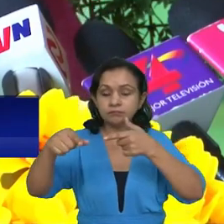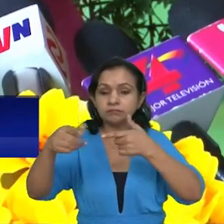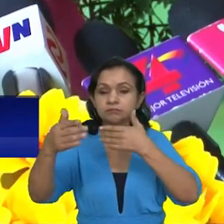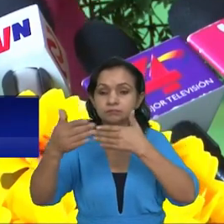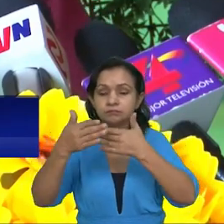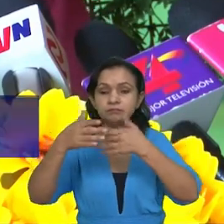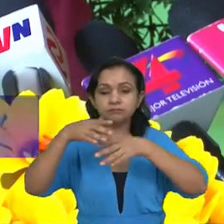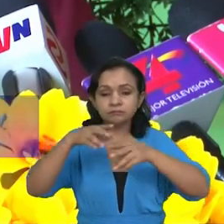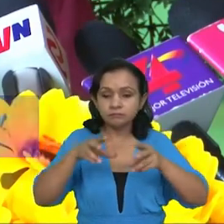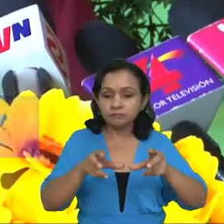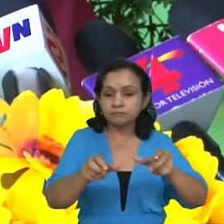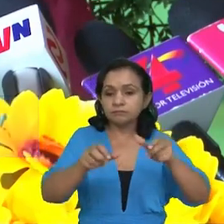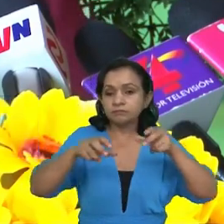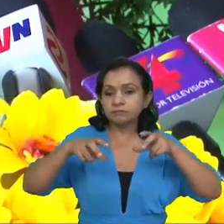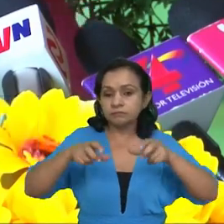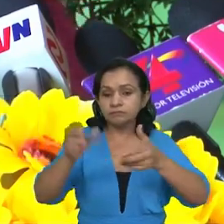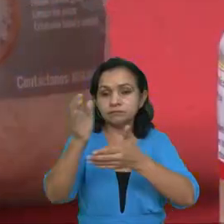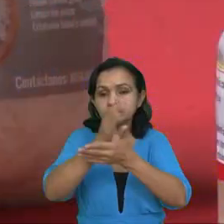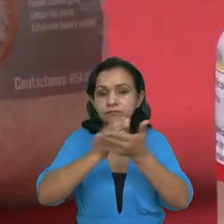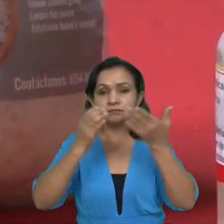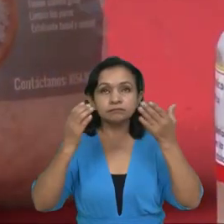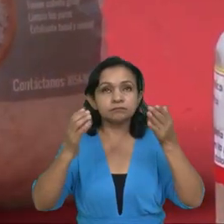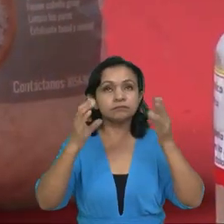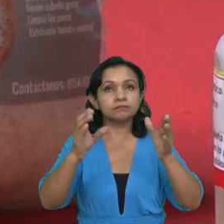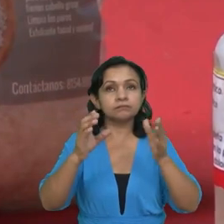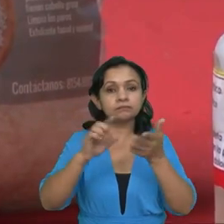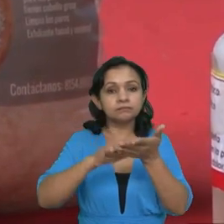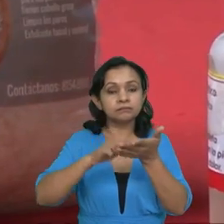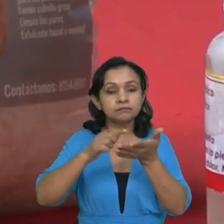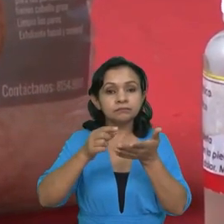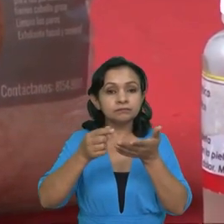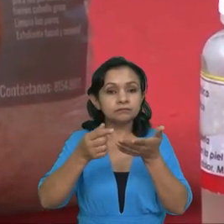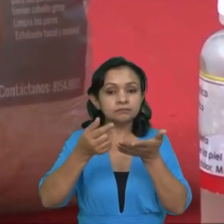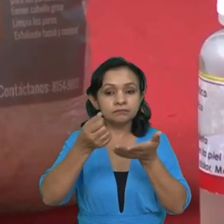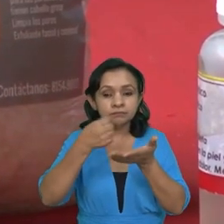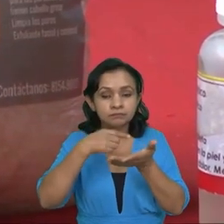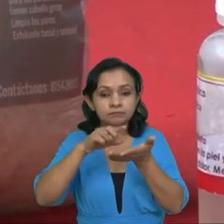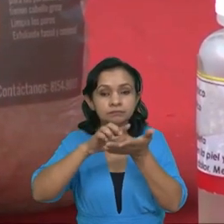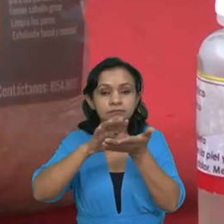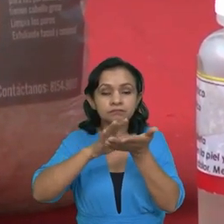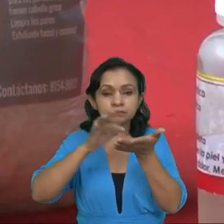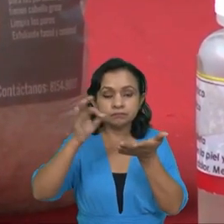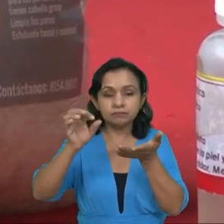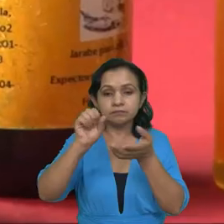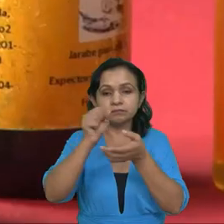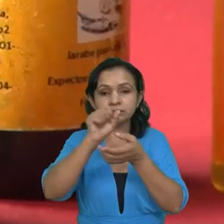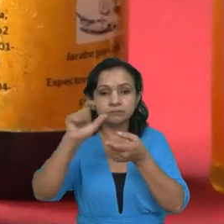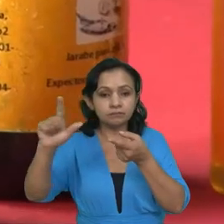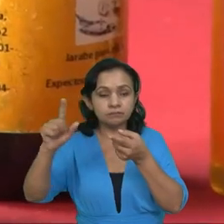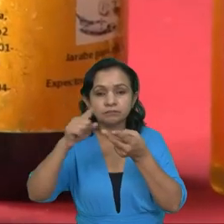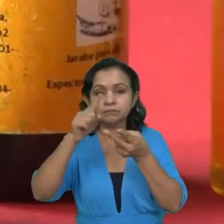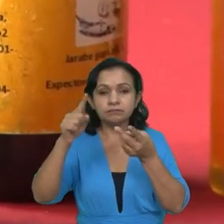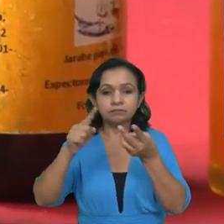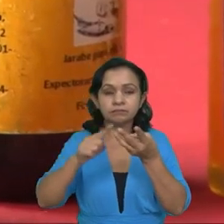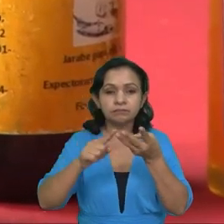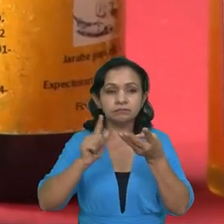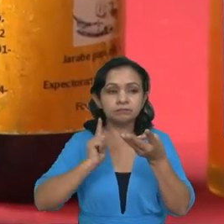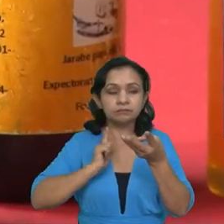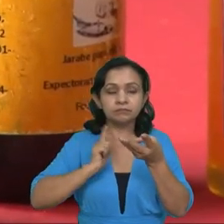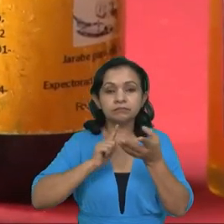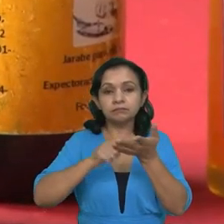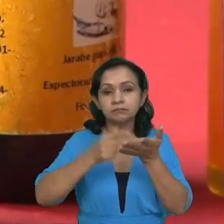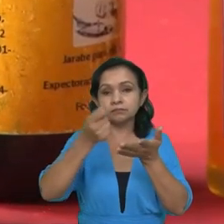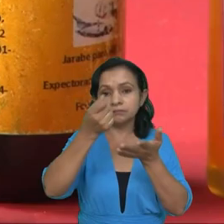los masajes y algunos productos de medicina natural tenemos miel tenemos sal marina tenemos medicamentos